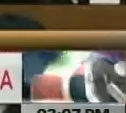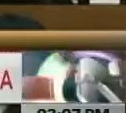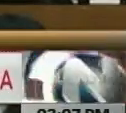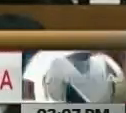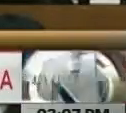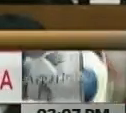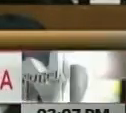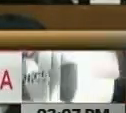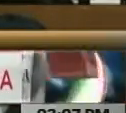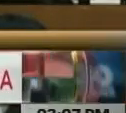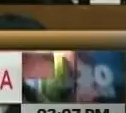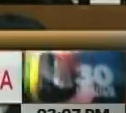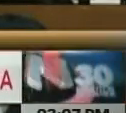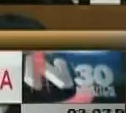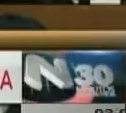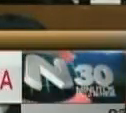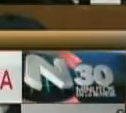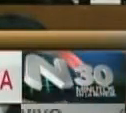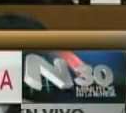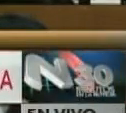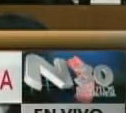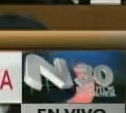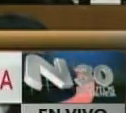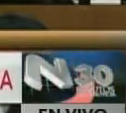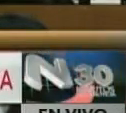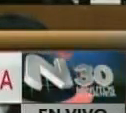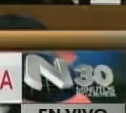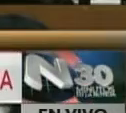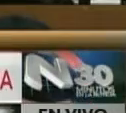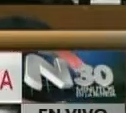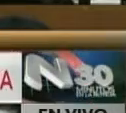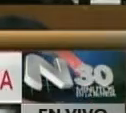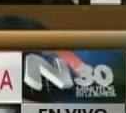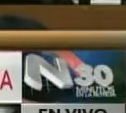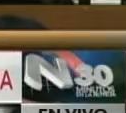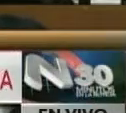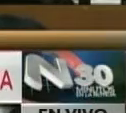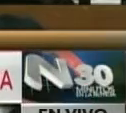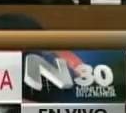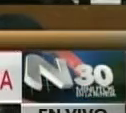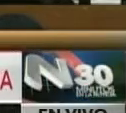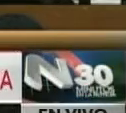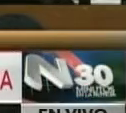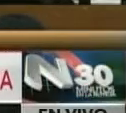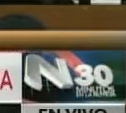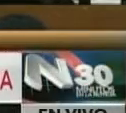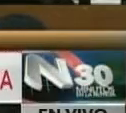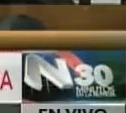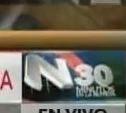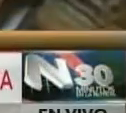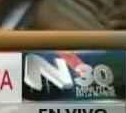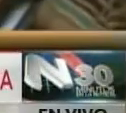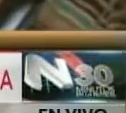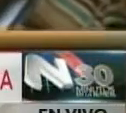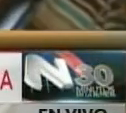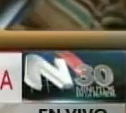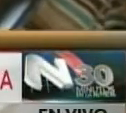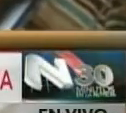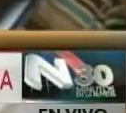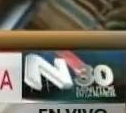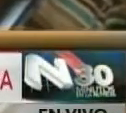la refrendación, hay que asumir entonces que el gobierno abandonó la vía del referendo y la